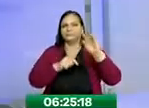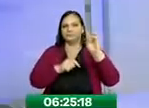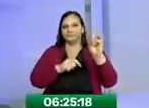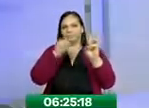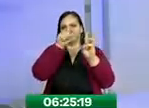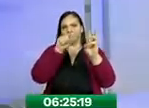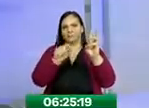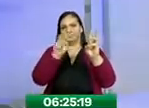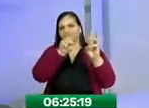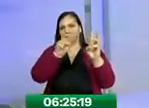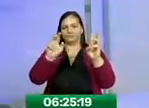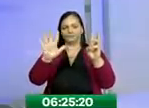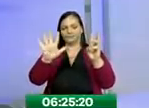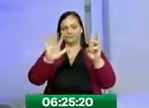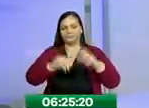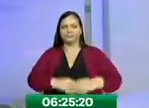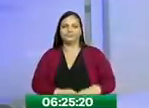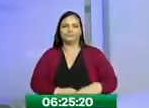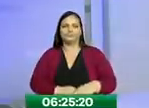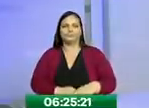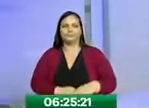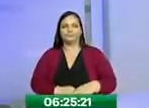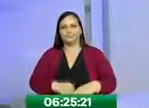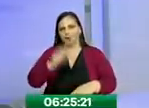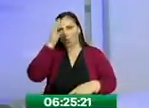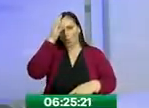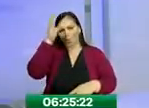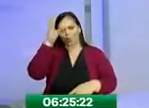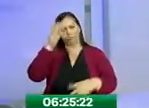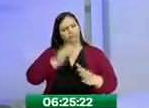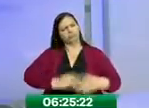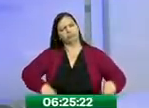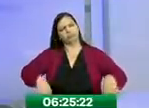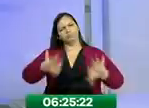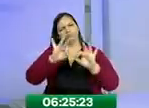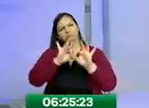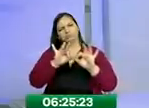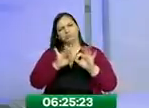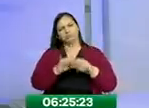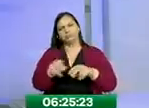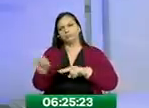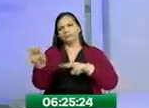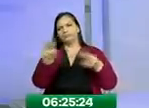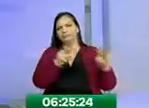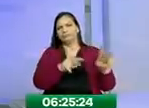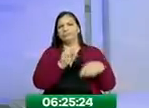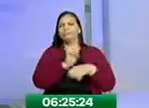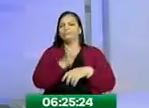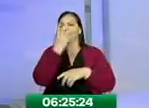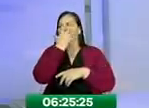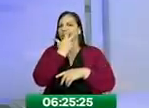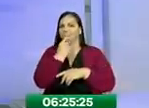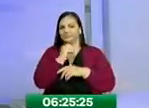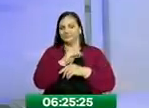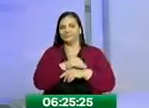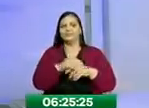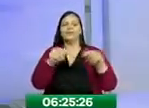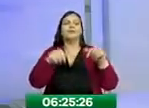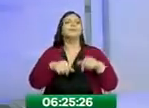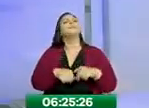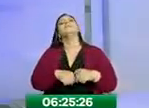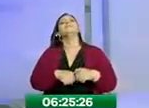mañana, porque siempre tenemos que tener la cultura. Debemos tener la cultura y debemos también observar qué es lo que nos tiene, las bondades que nos tiene el Ecuador. Así que tenemos nuestra